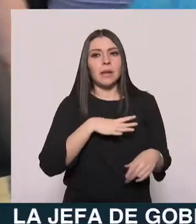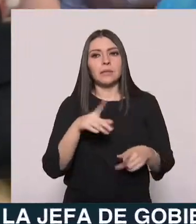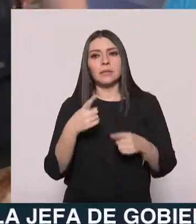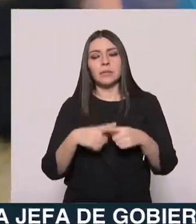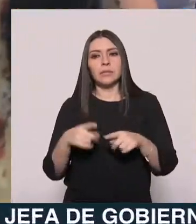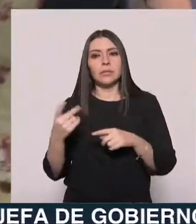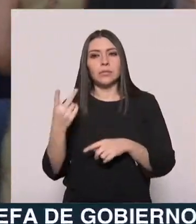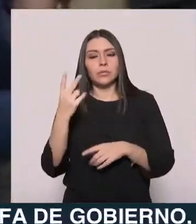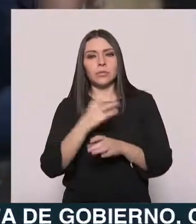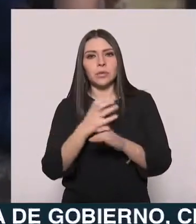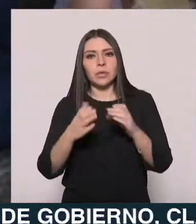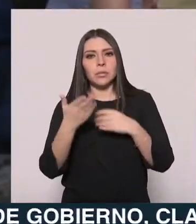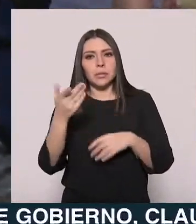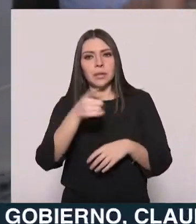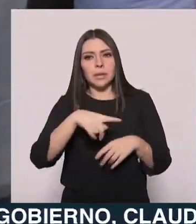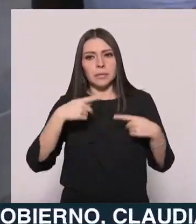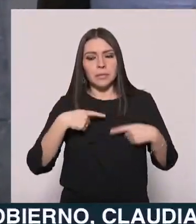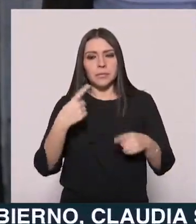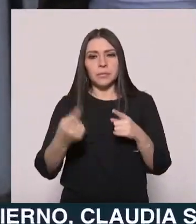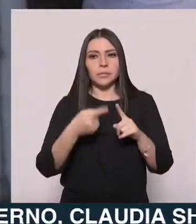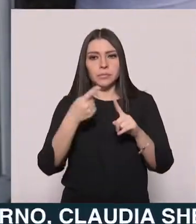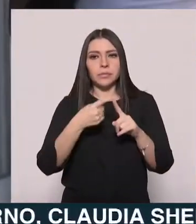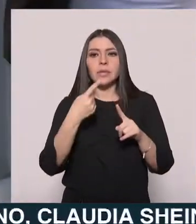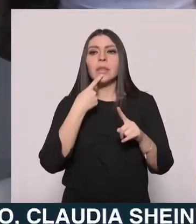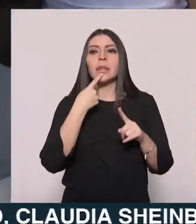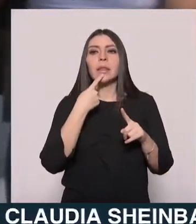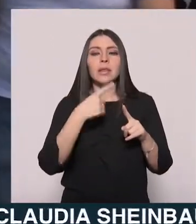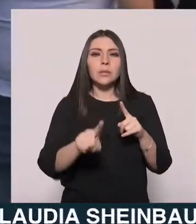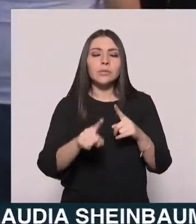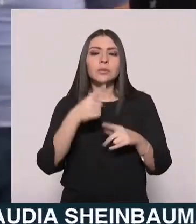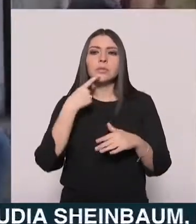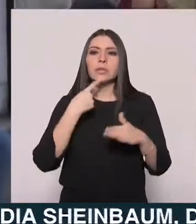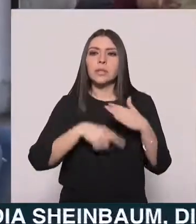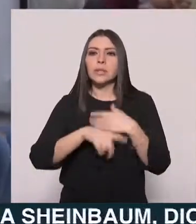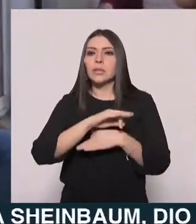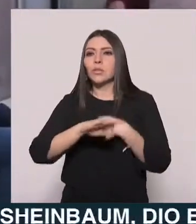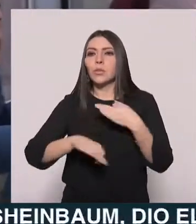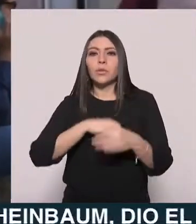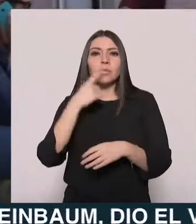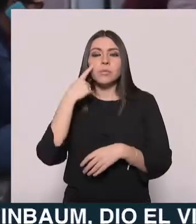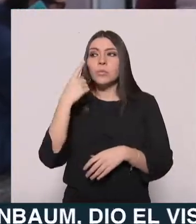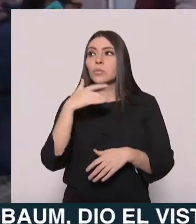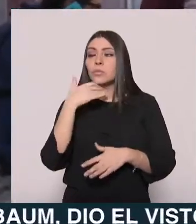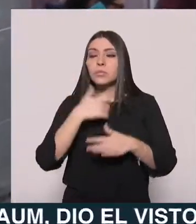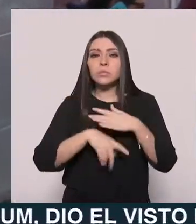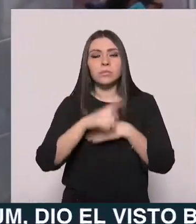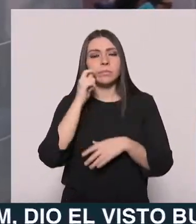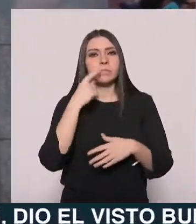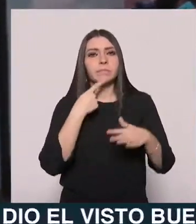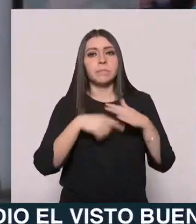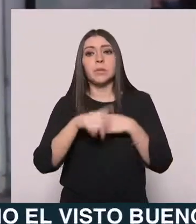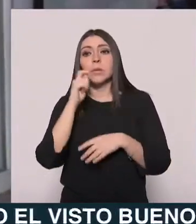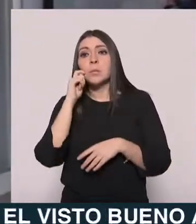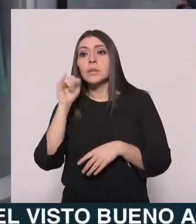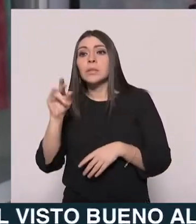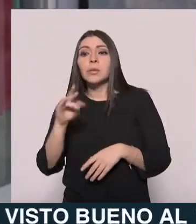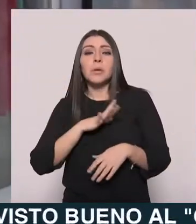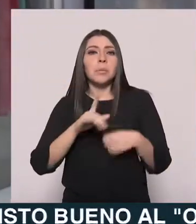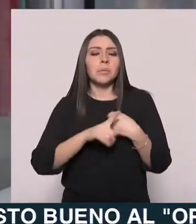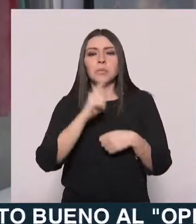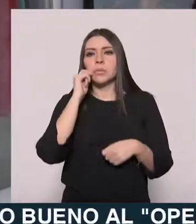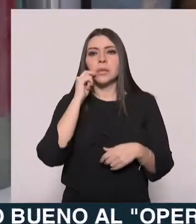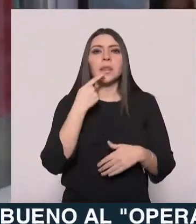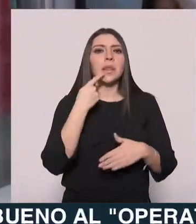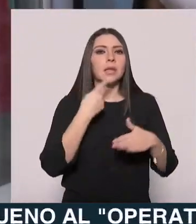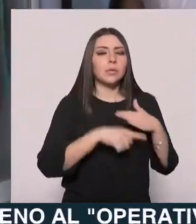la gente que nos ve y nos escucha. Uno, denunciar denunciar todo acto de corrupción, no importa que no tenga consecuencias. El denunciar nos